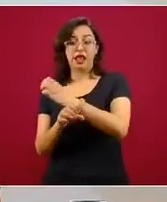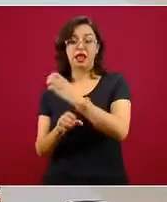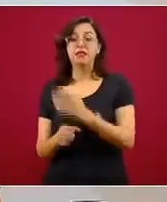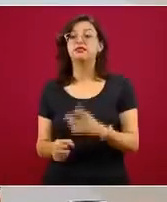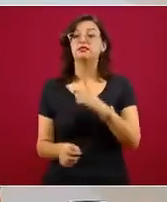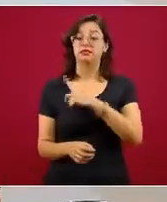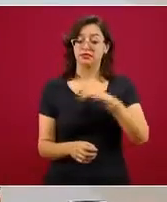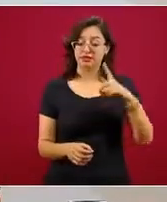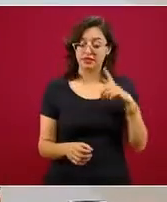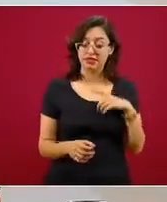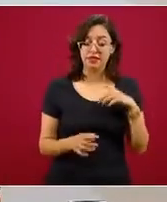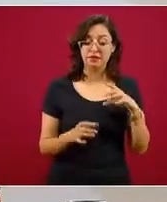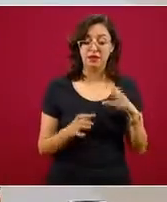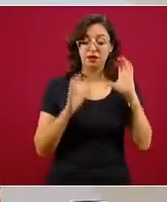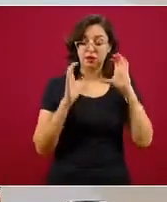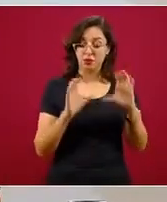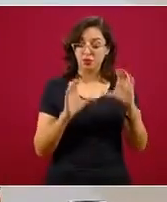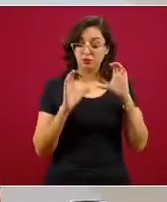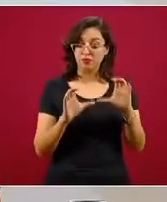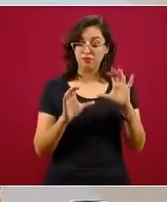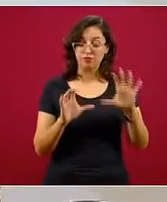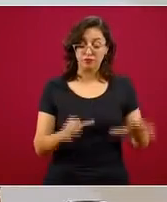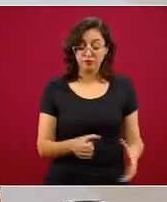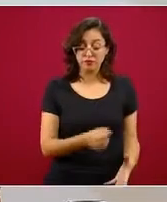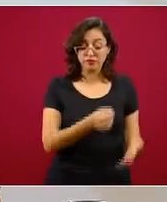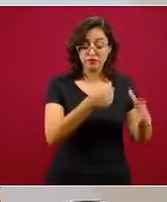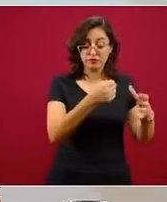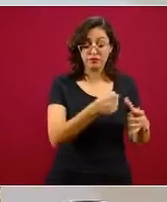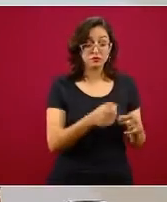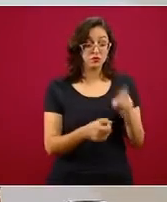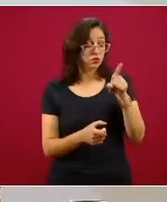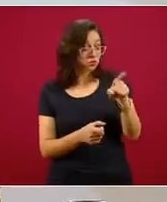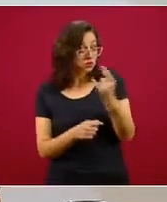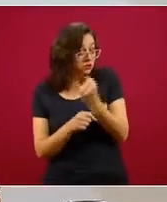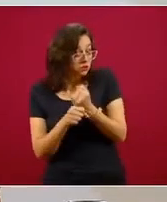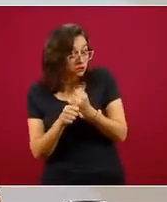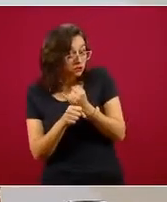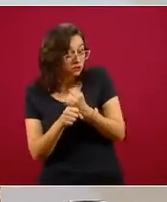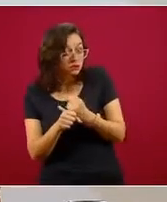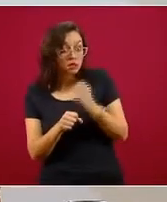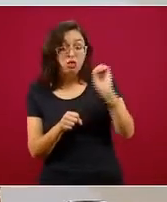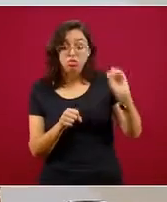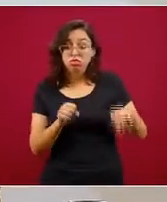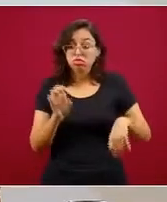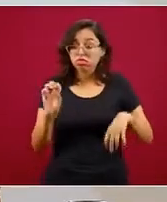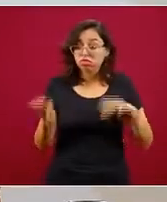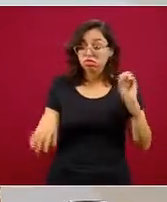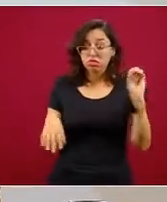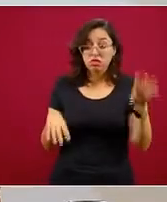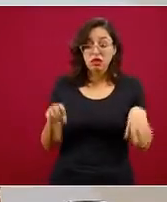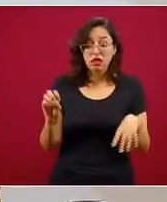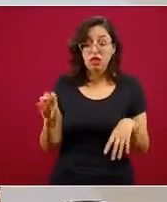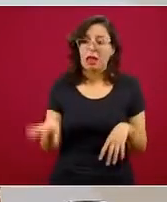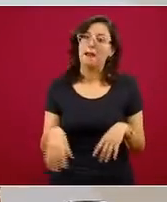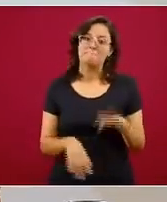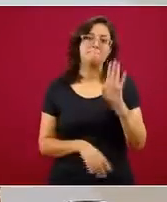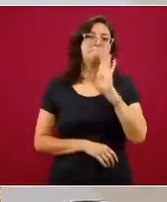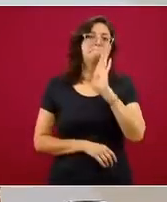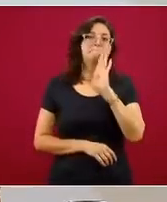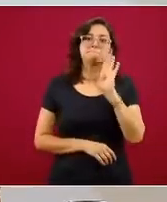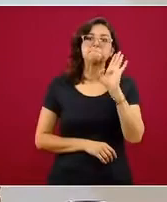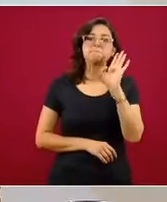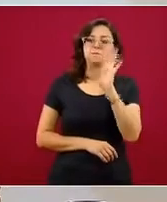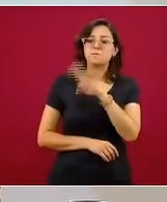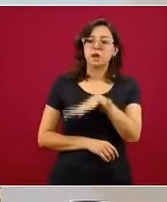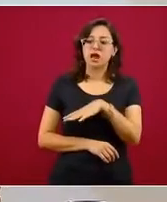para la disposición de estos residuos. Si esto que ustedes relatan ocurre de esa manera, desde luego es completamente inconveniente. Ese le puedo decir,